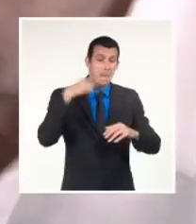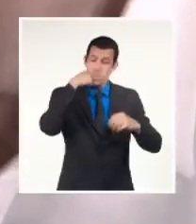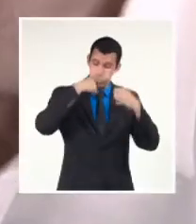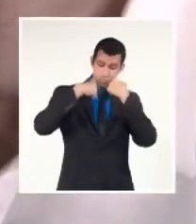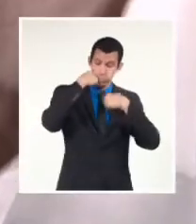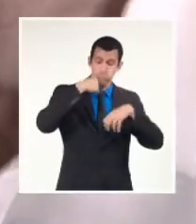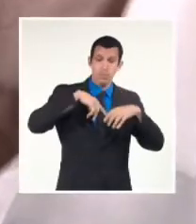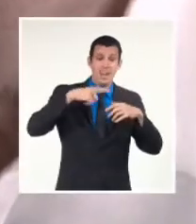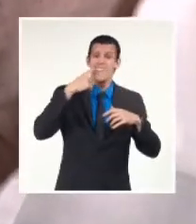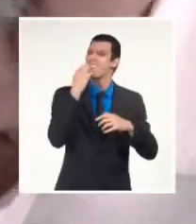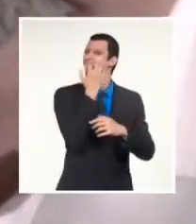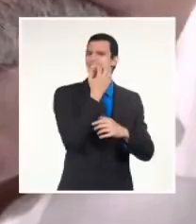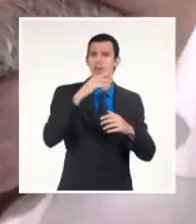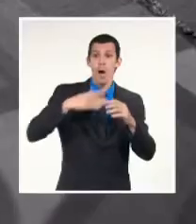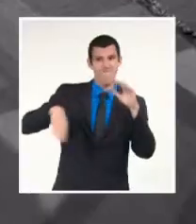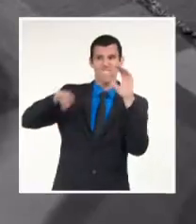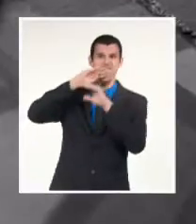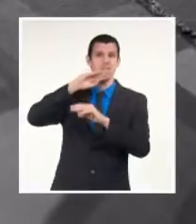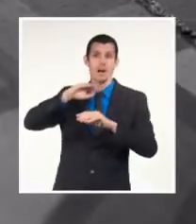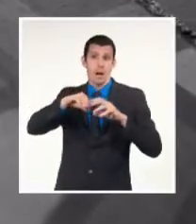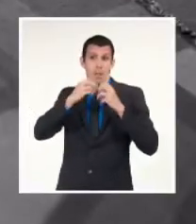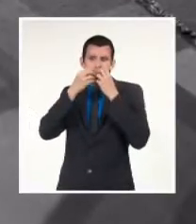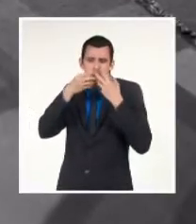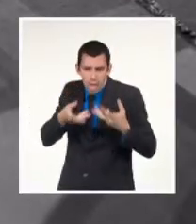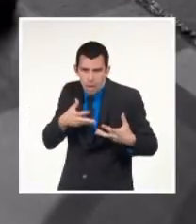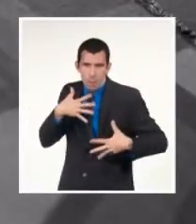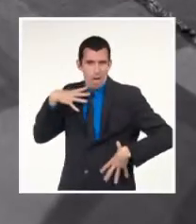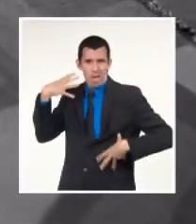Me costó 6 años en Alcatraz.